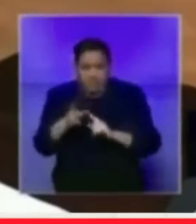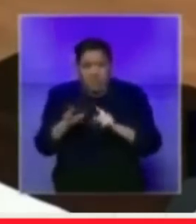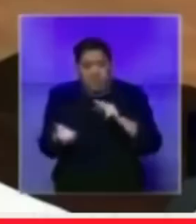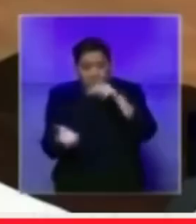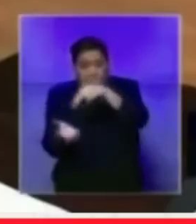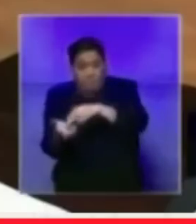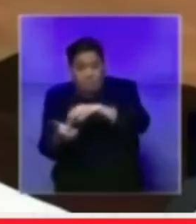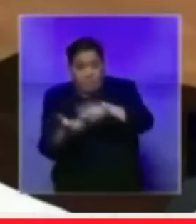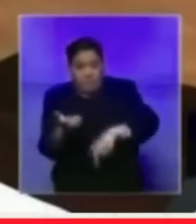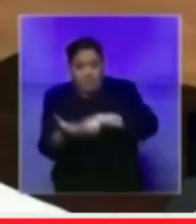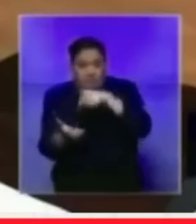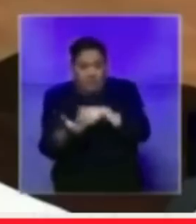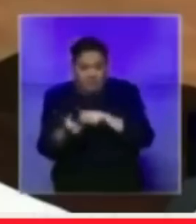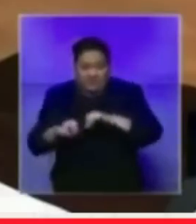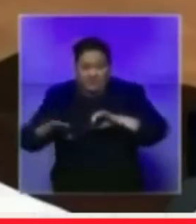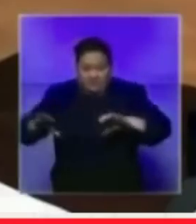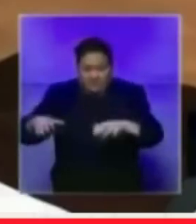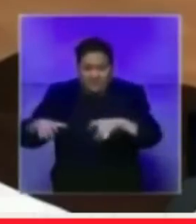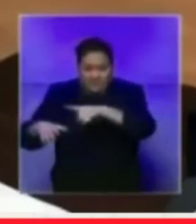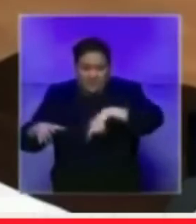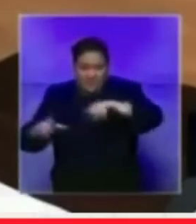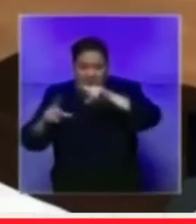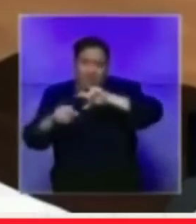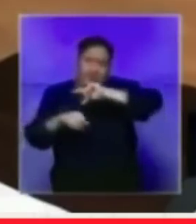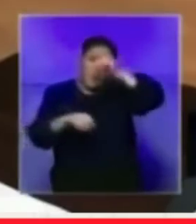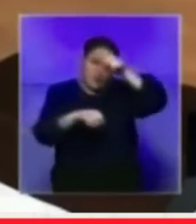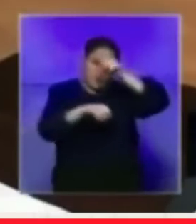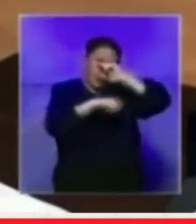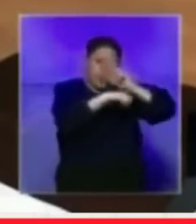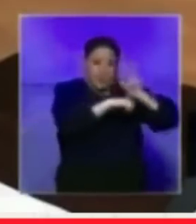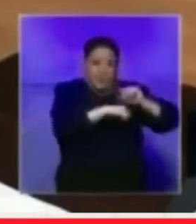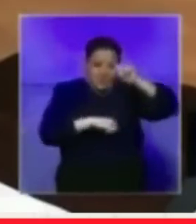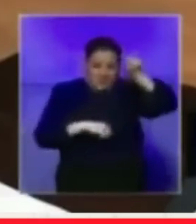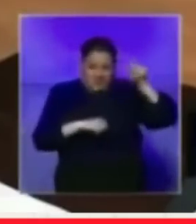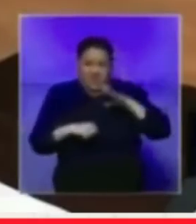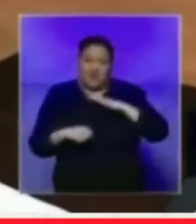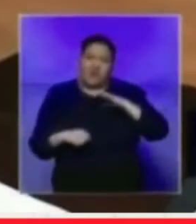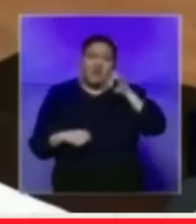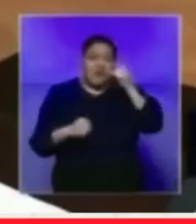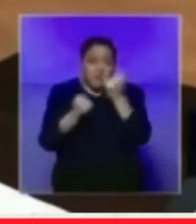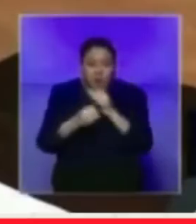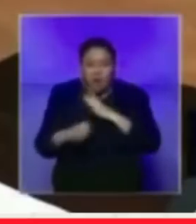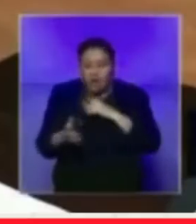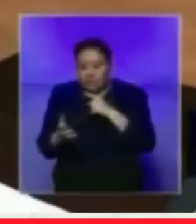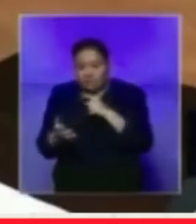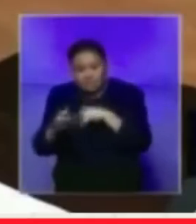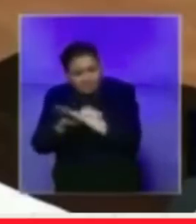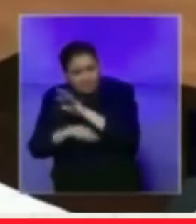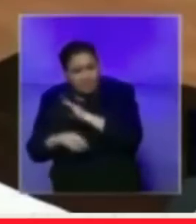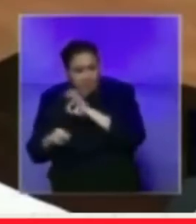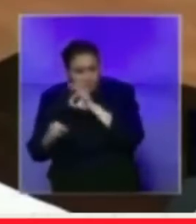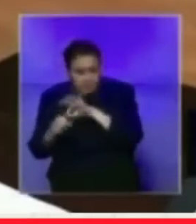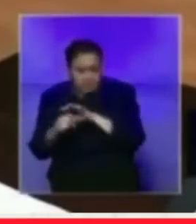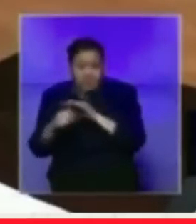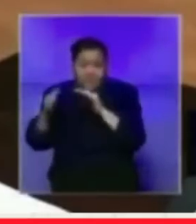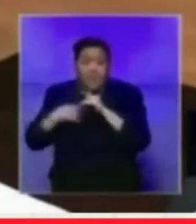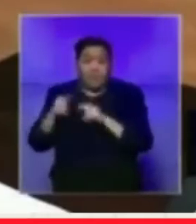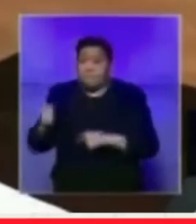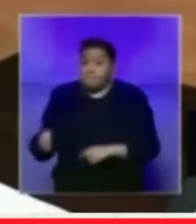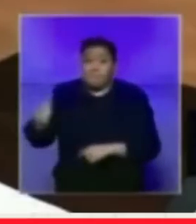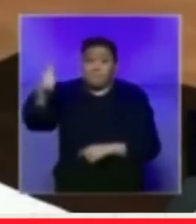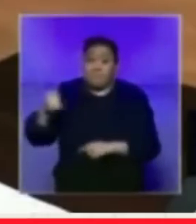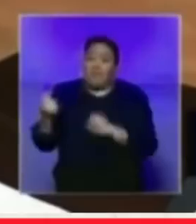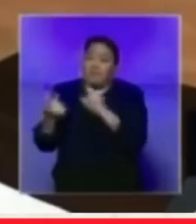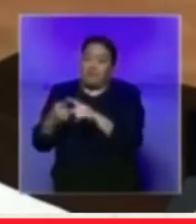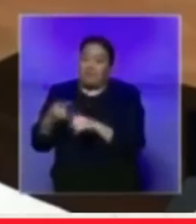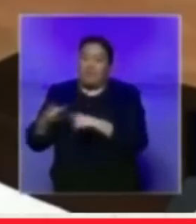presencial en módulos de recepción instalados fuera del país para personas residentes en el extranjero. De igual manera, es la primera ocasión